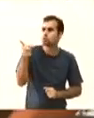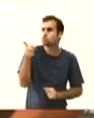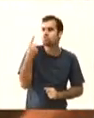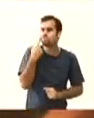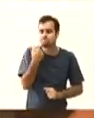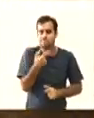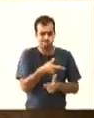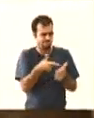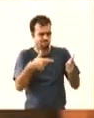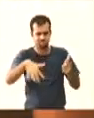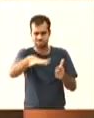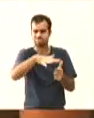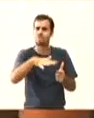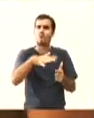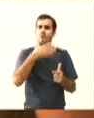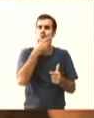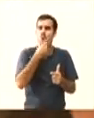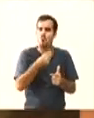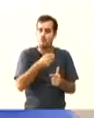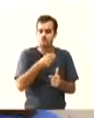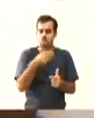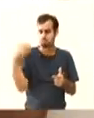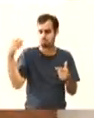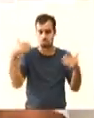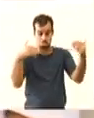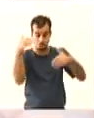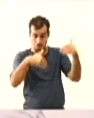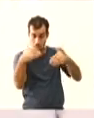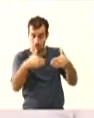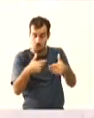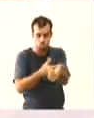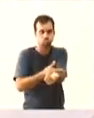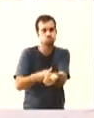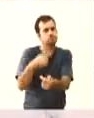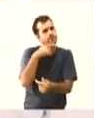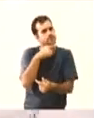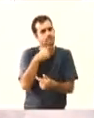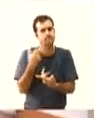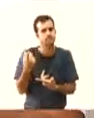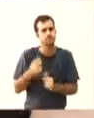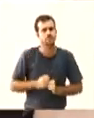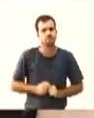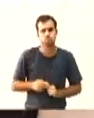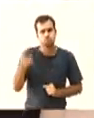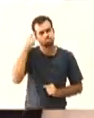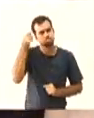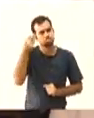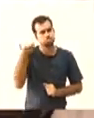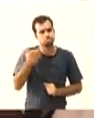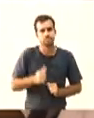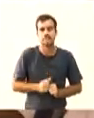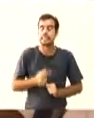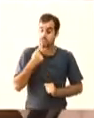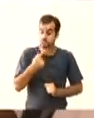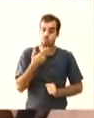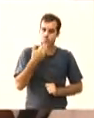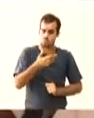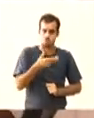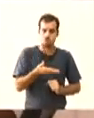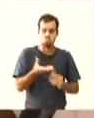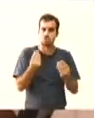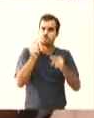ver a tantos jóvenes aquí que se llegan y dan su donación voluntaria? Muy bueno, porque se salvan vidas con las